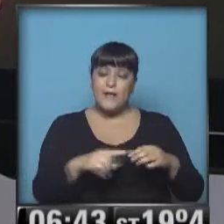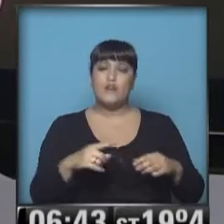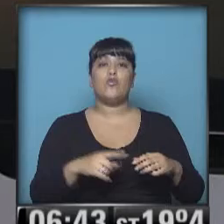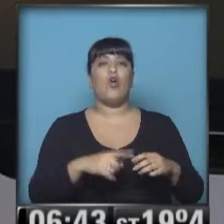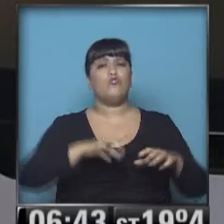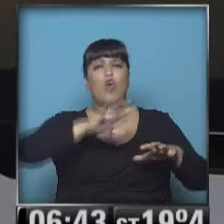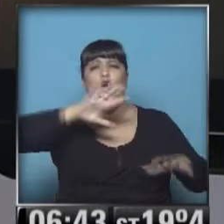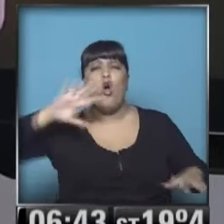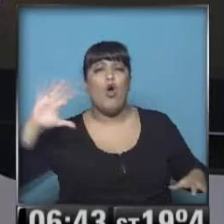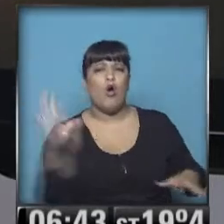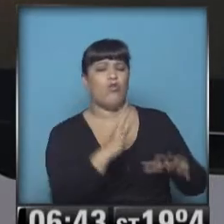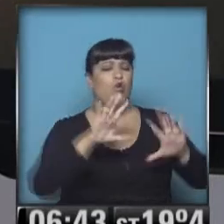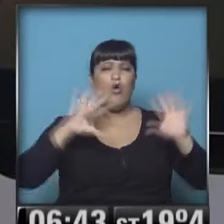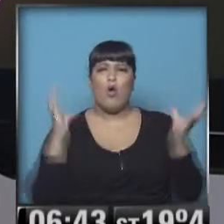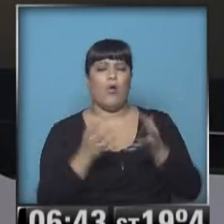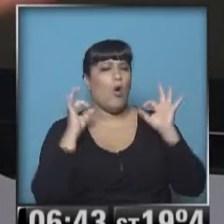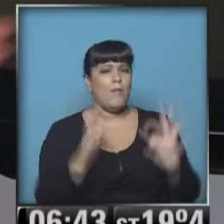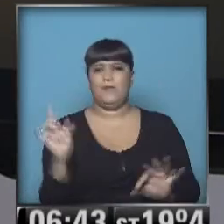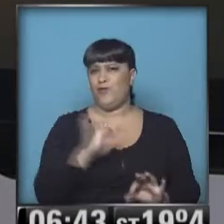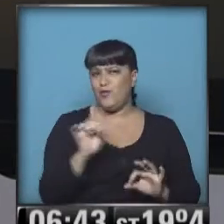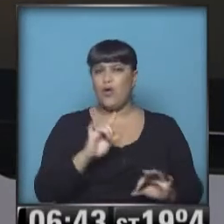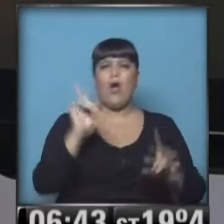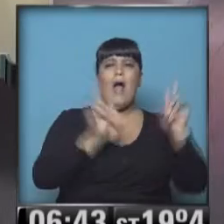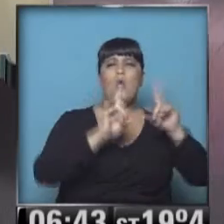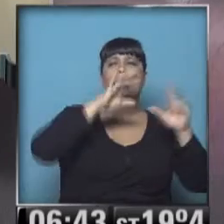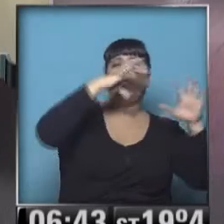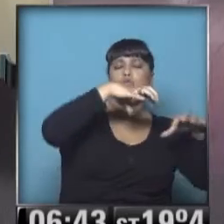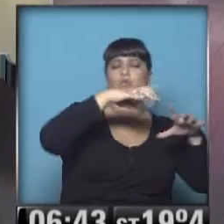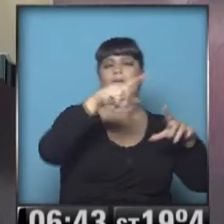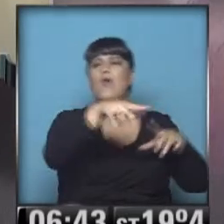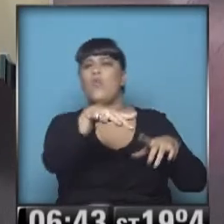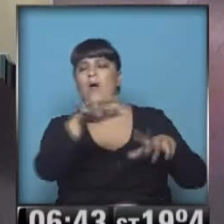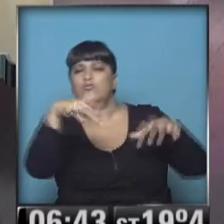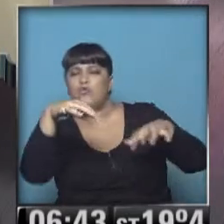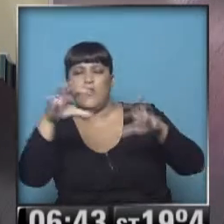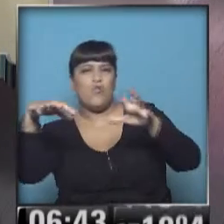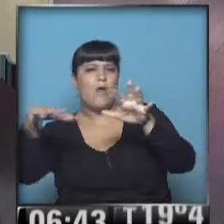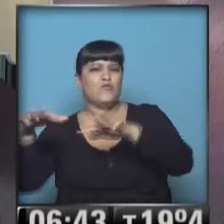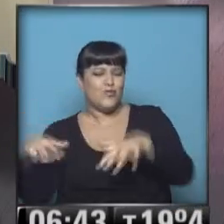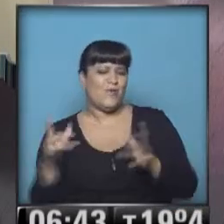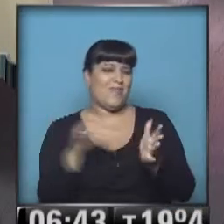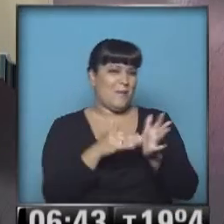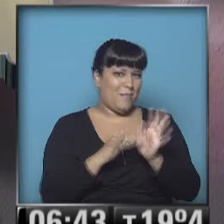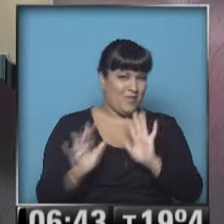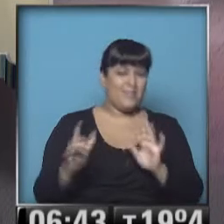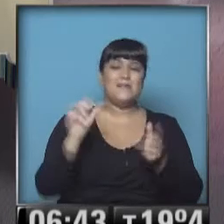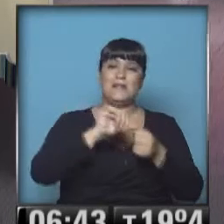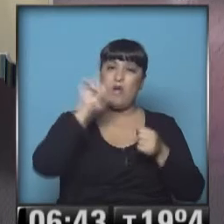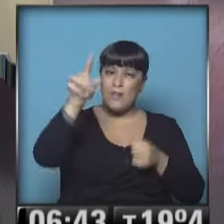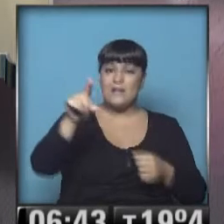todo cubierto, no, no, alguna nubecita por acá, otra por allá y nada más. Santiago del Estero,